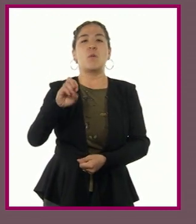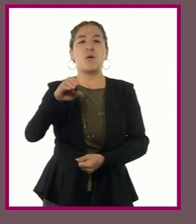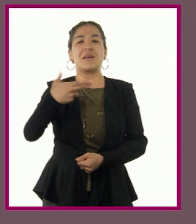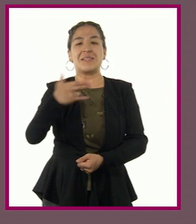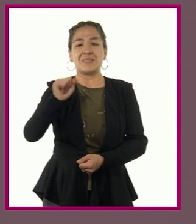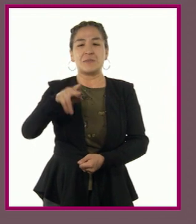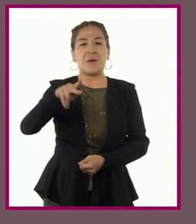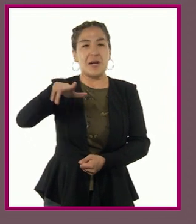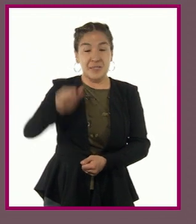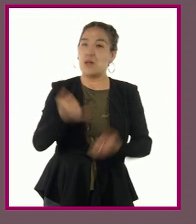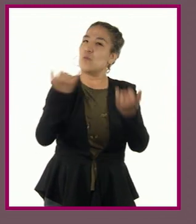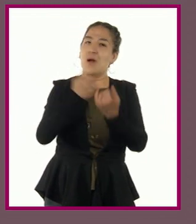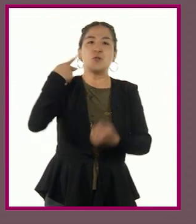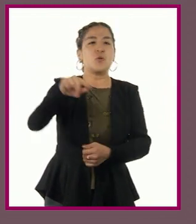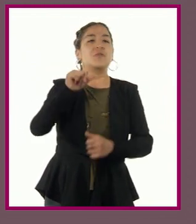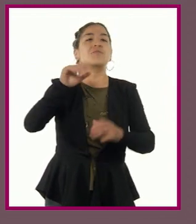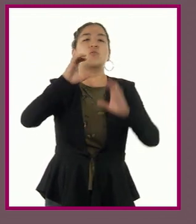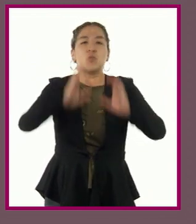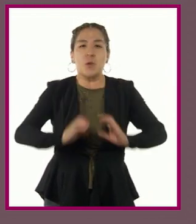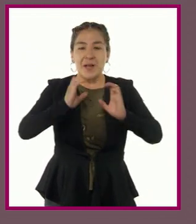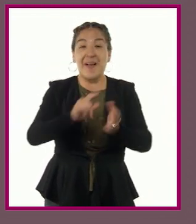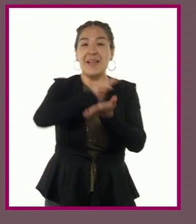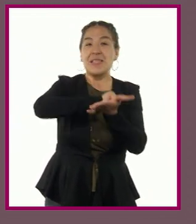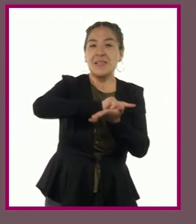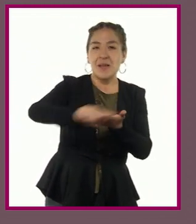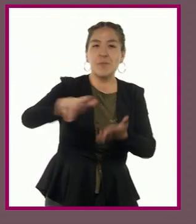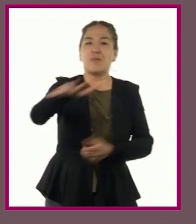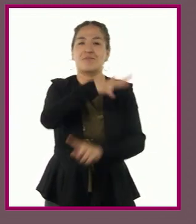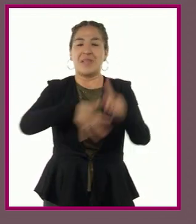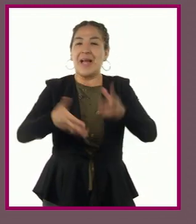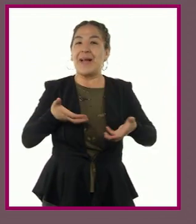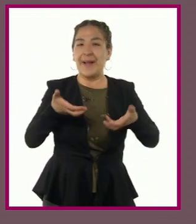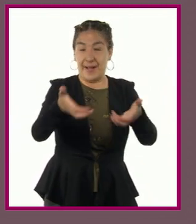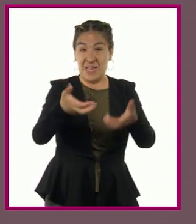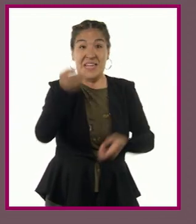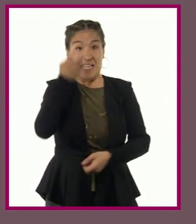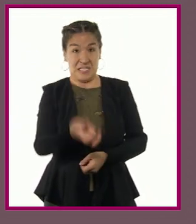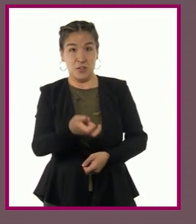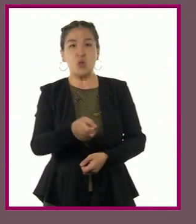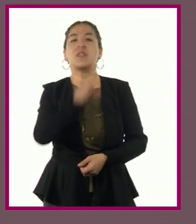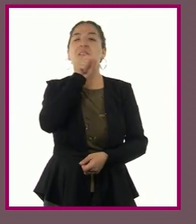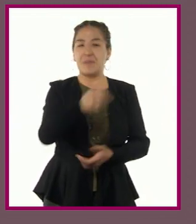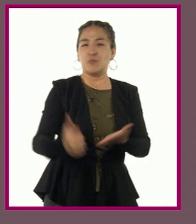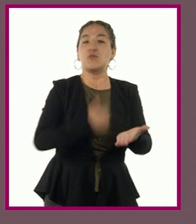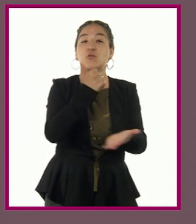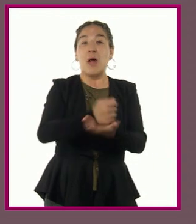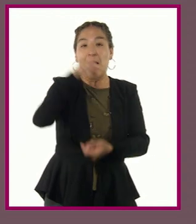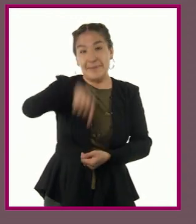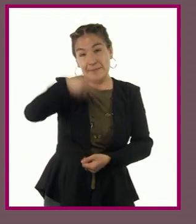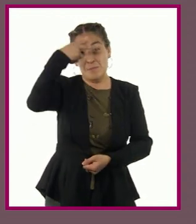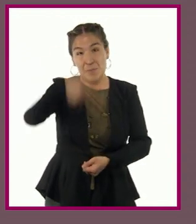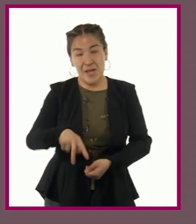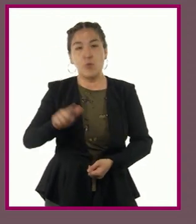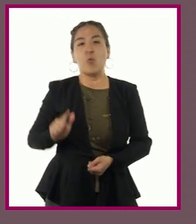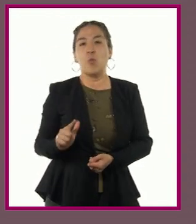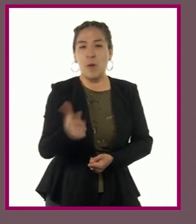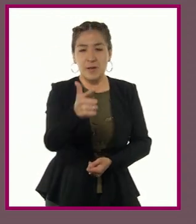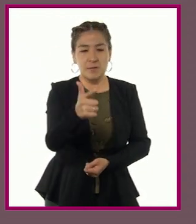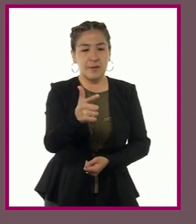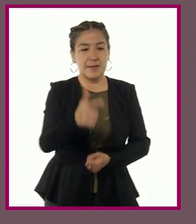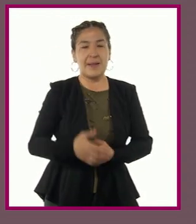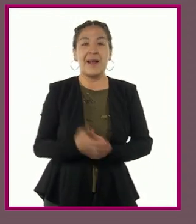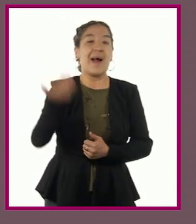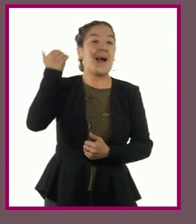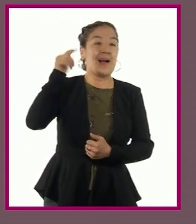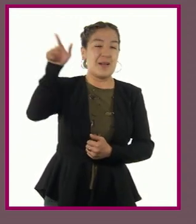su conservación, limpieza y aseo. De esta forma, la Ciudad de México, Guanajuato, Antequera